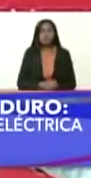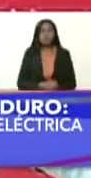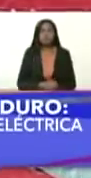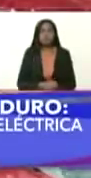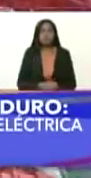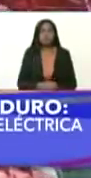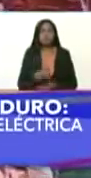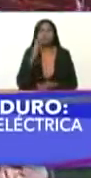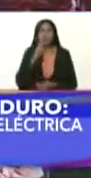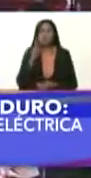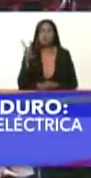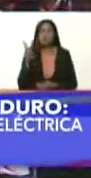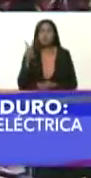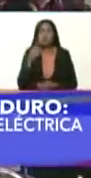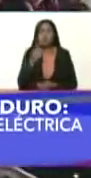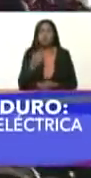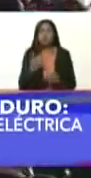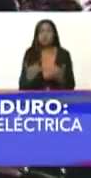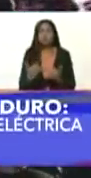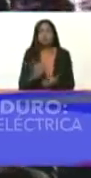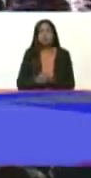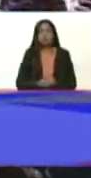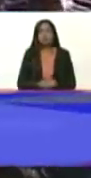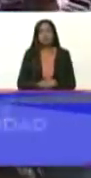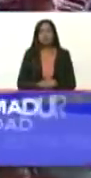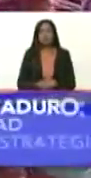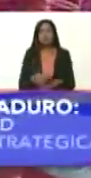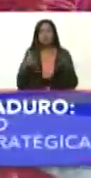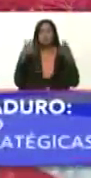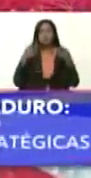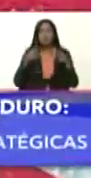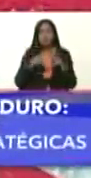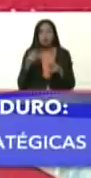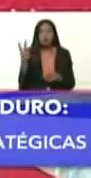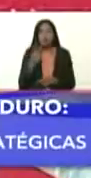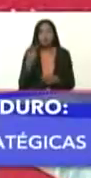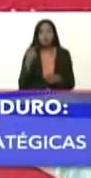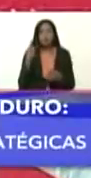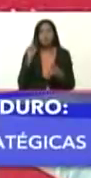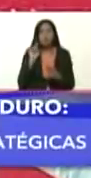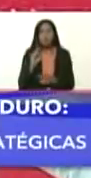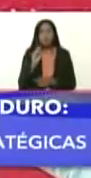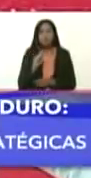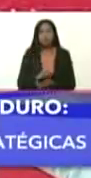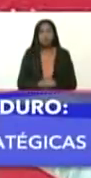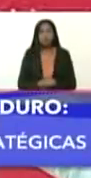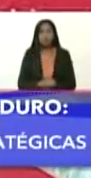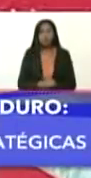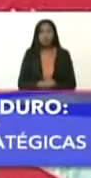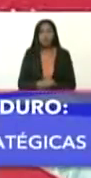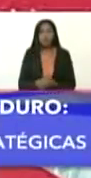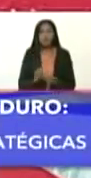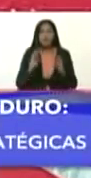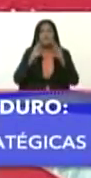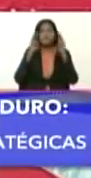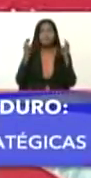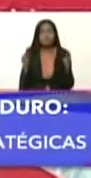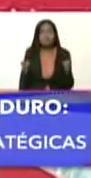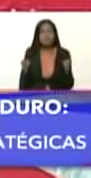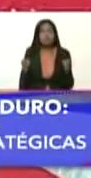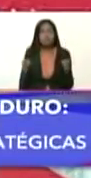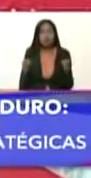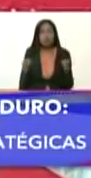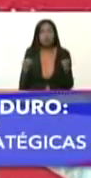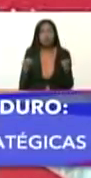eso que estás diciendo forma parte de los dos primeros puntos. Ajá. El modelo de gestión no